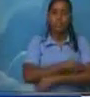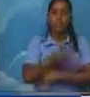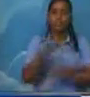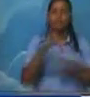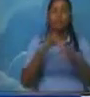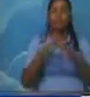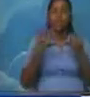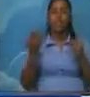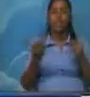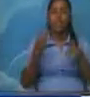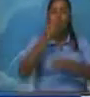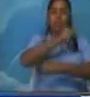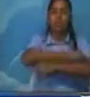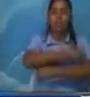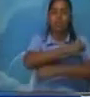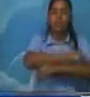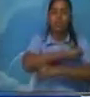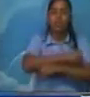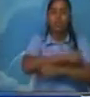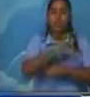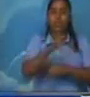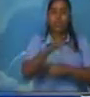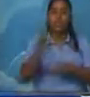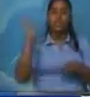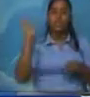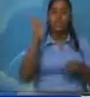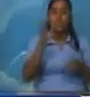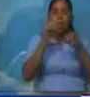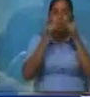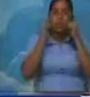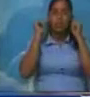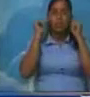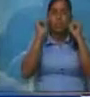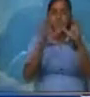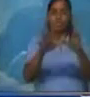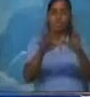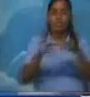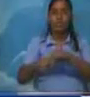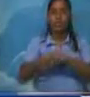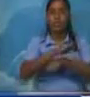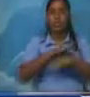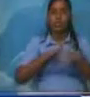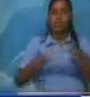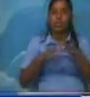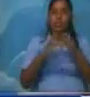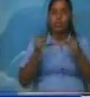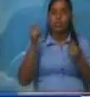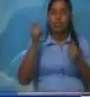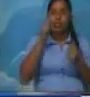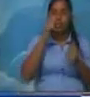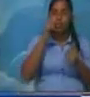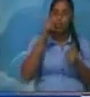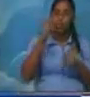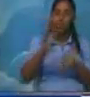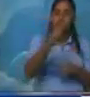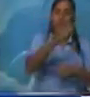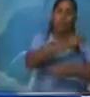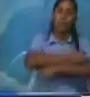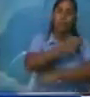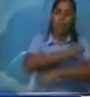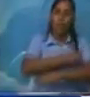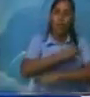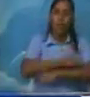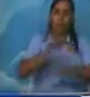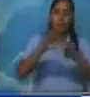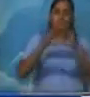que la obediencia trae bendición sobre los obedientes y sobre su